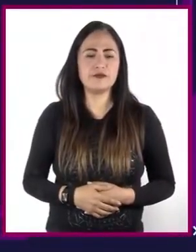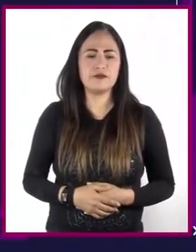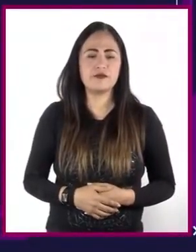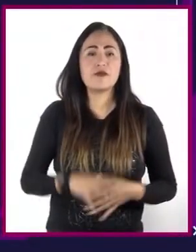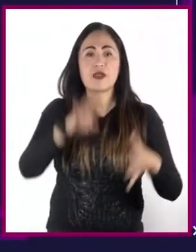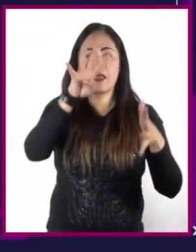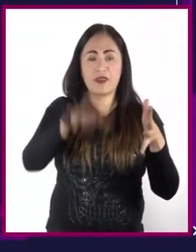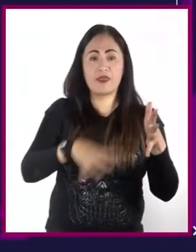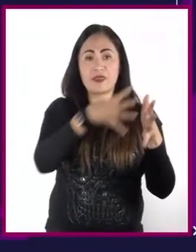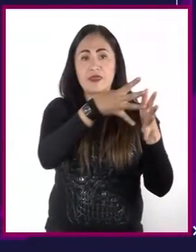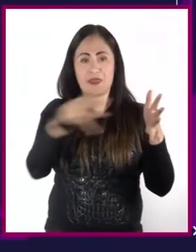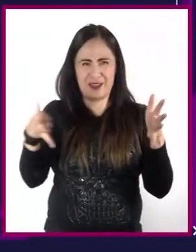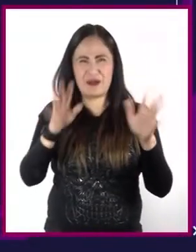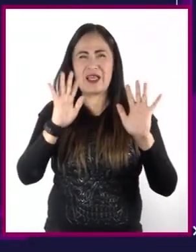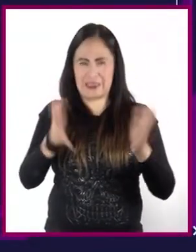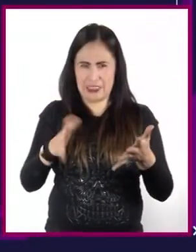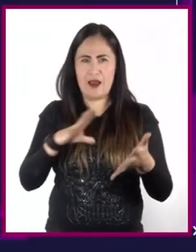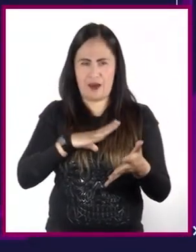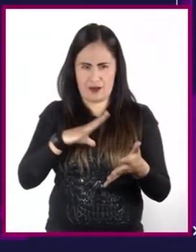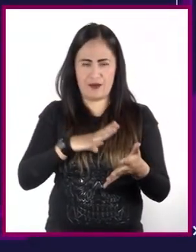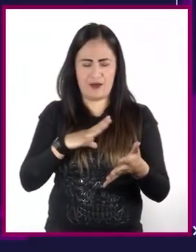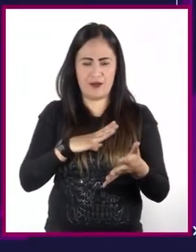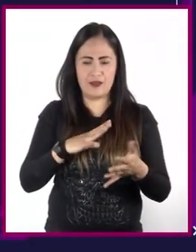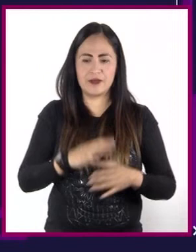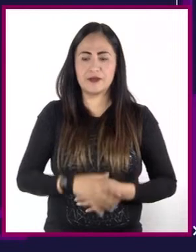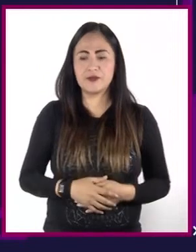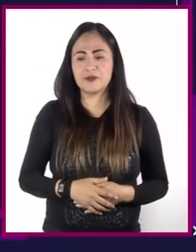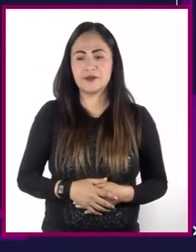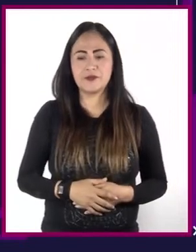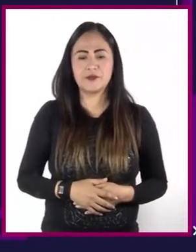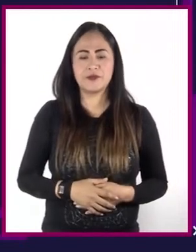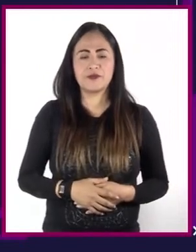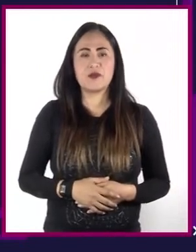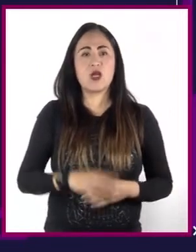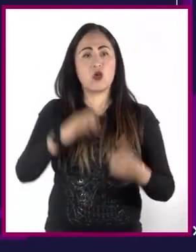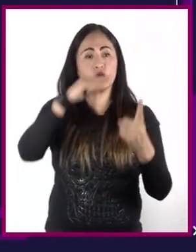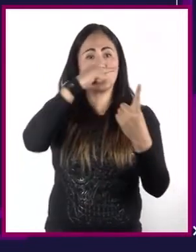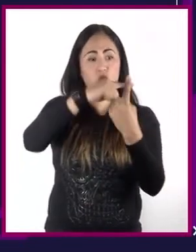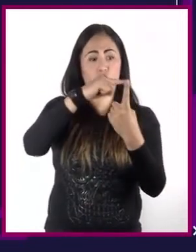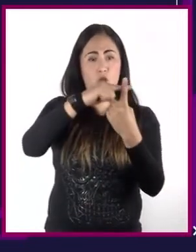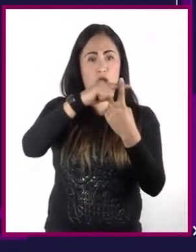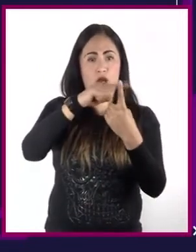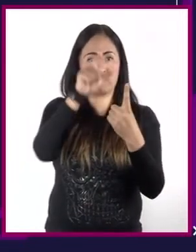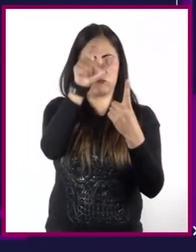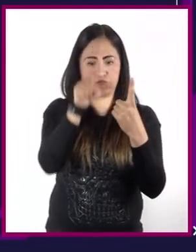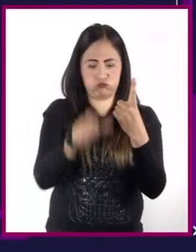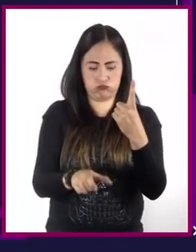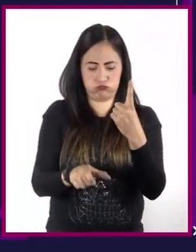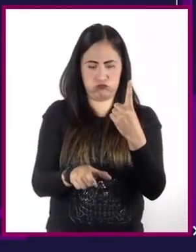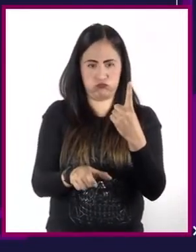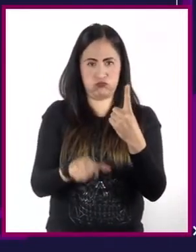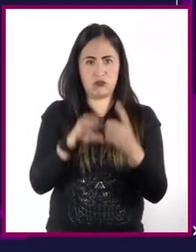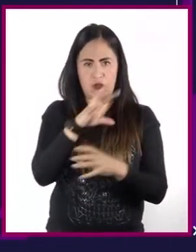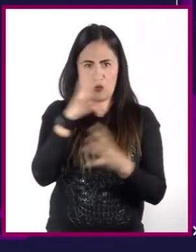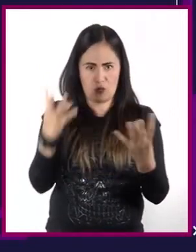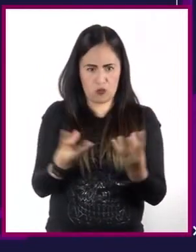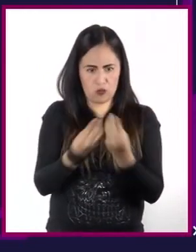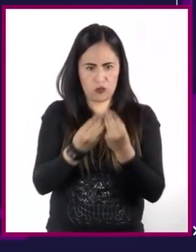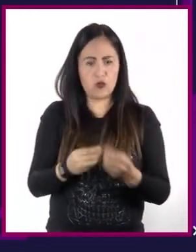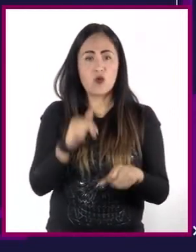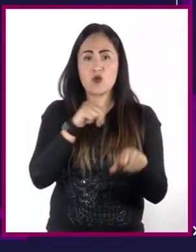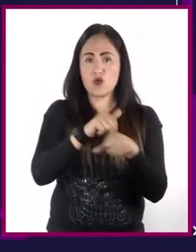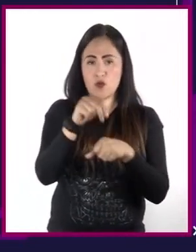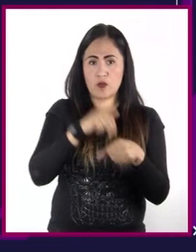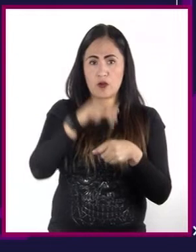la tabla de frecuencias que ya se tiene, se suma la columna de esas frecuencias, obteniendo número total de